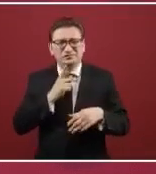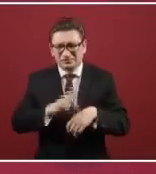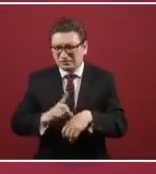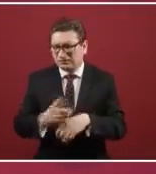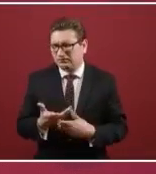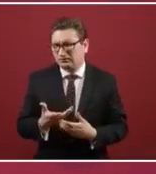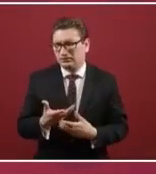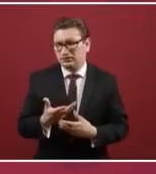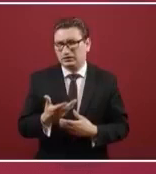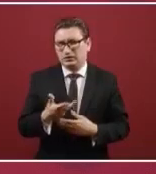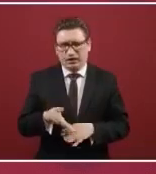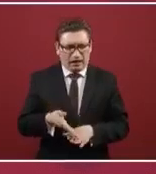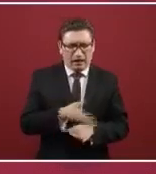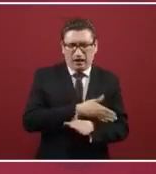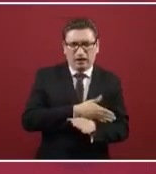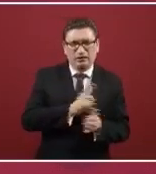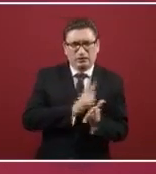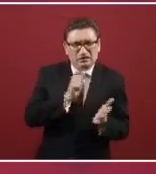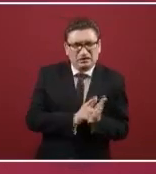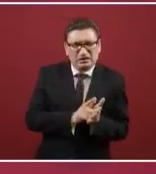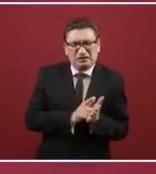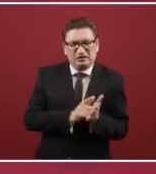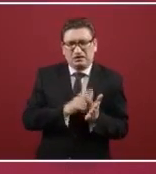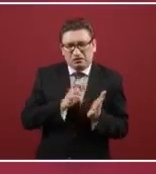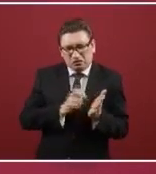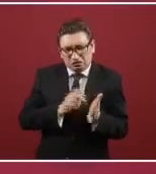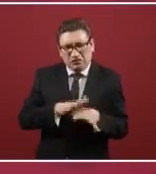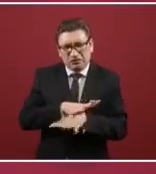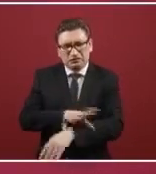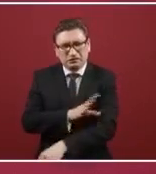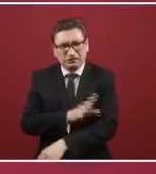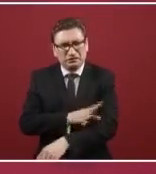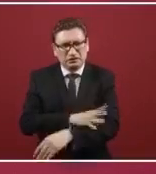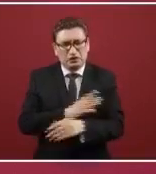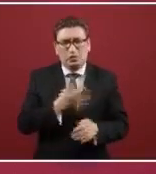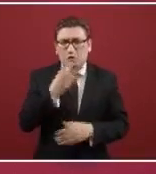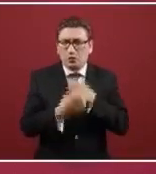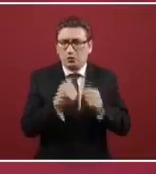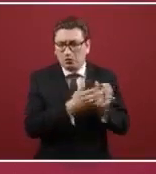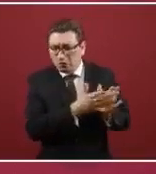para la reforma energética, después de 4 años, cuando